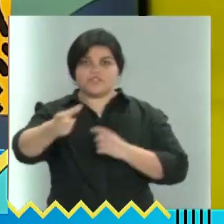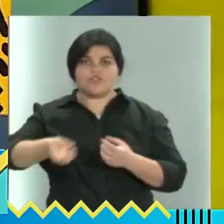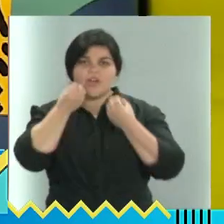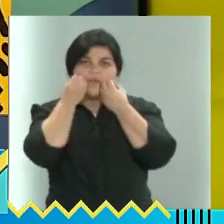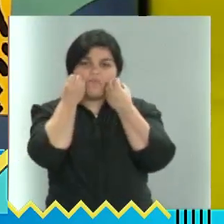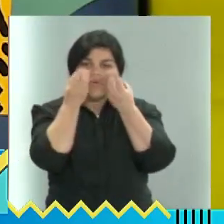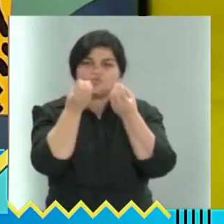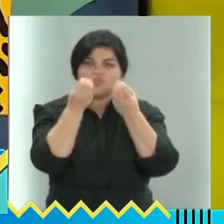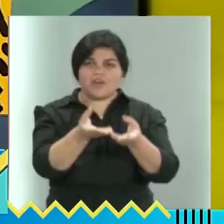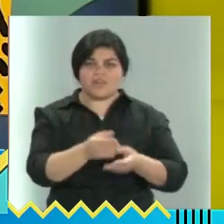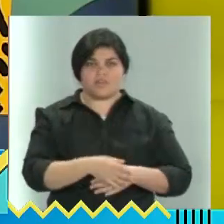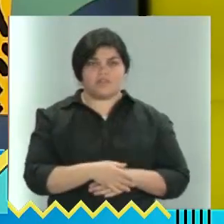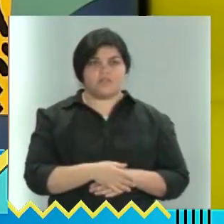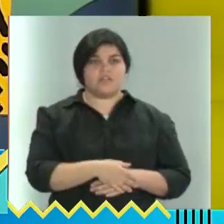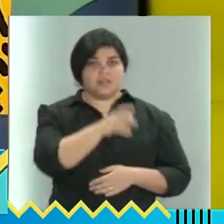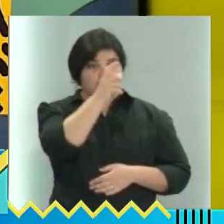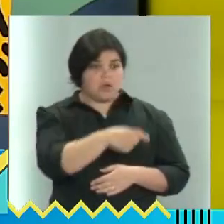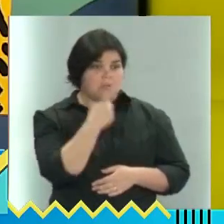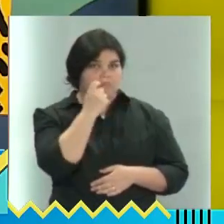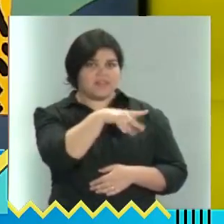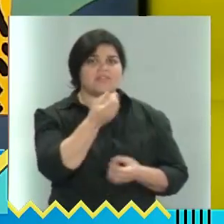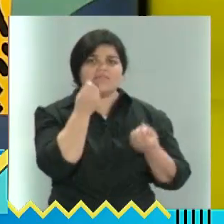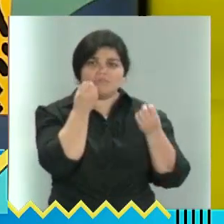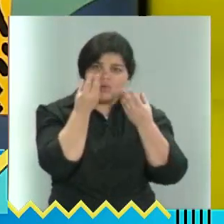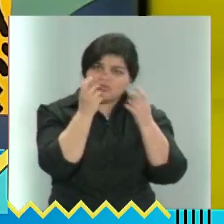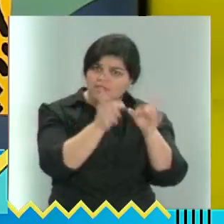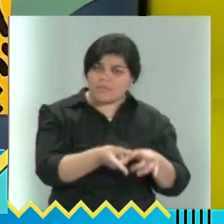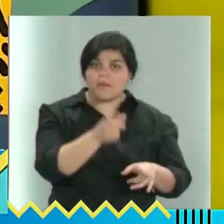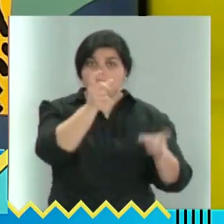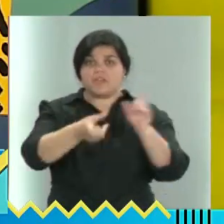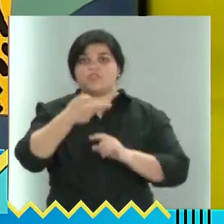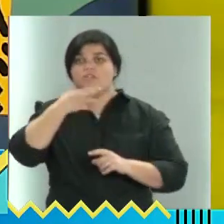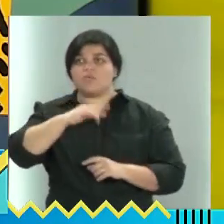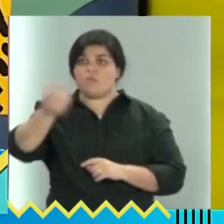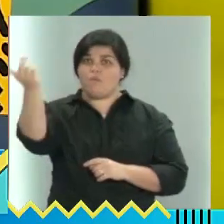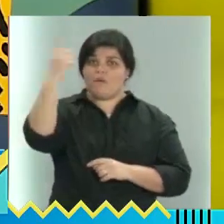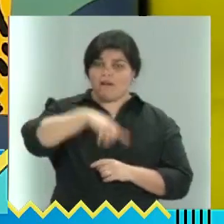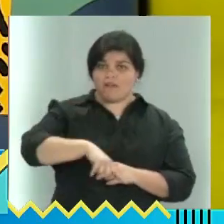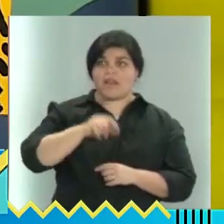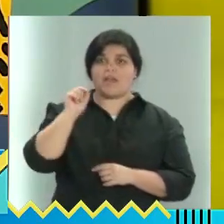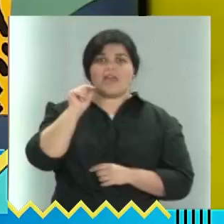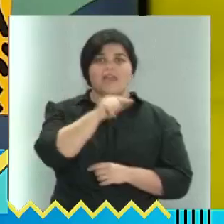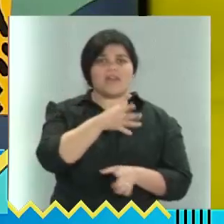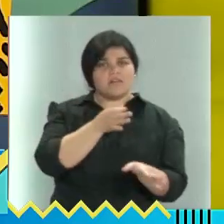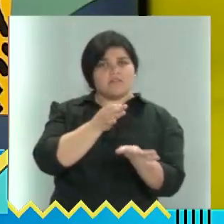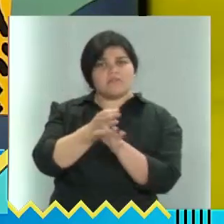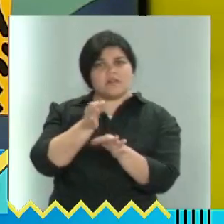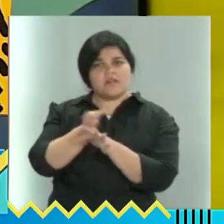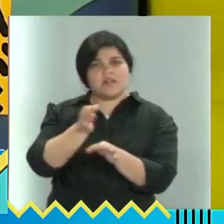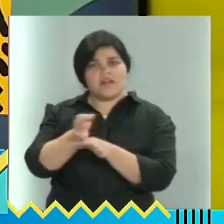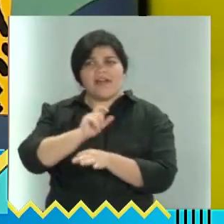emocionó al verlo emocionado a Juan. Vino gente de San Juan, porque él siguió hasta hace muy poco dando clases en San